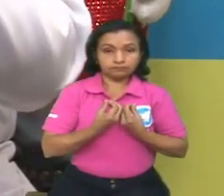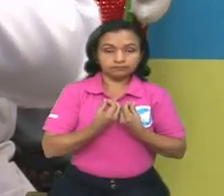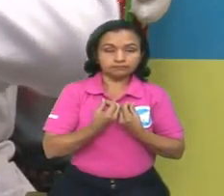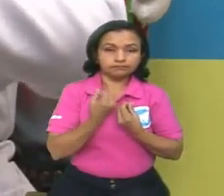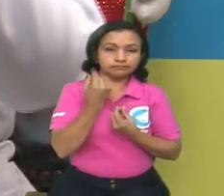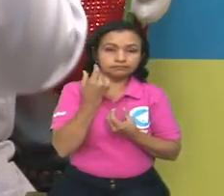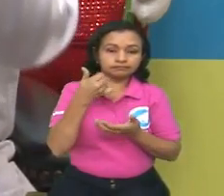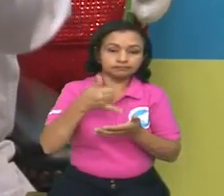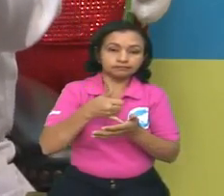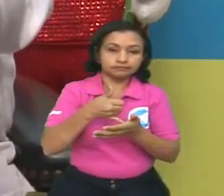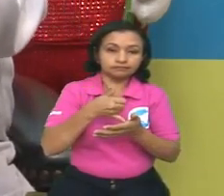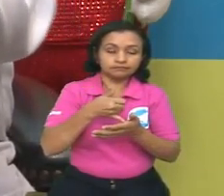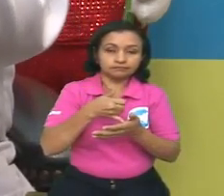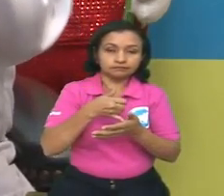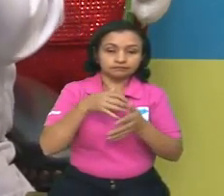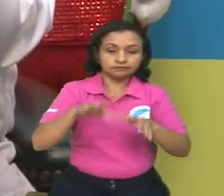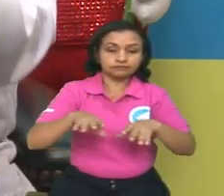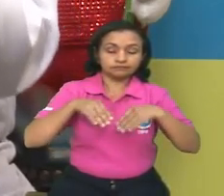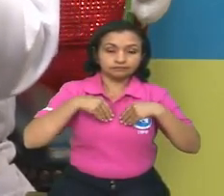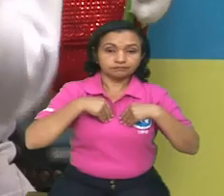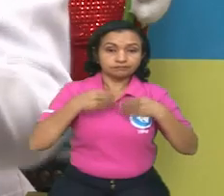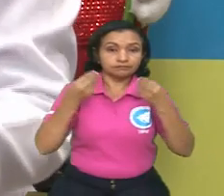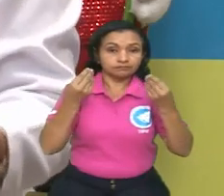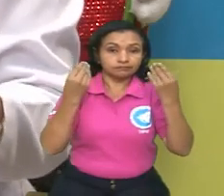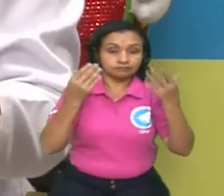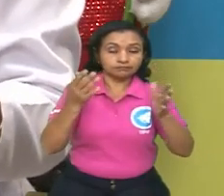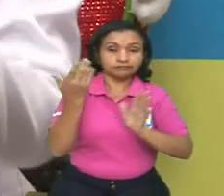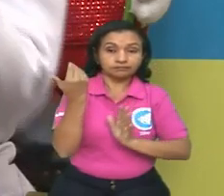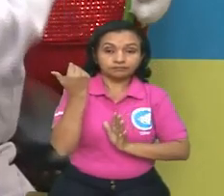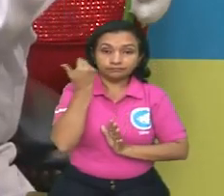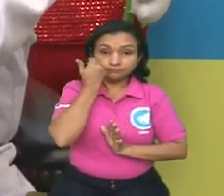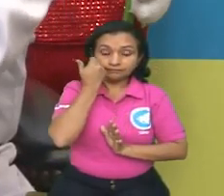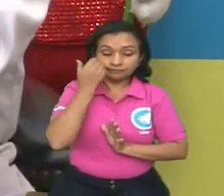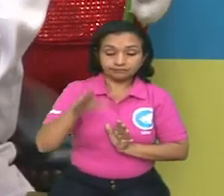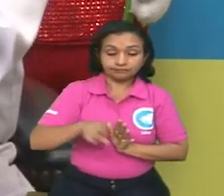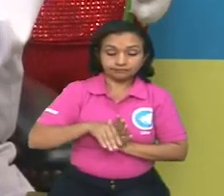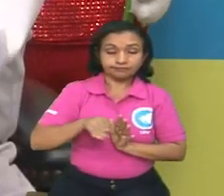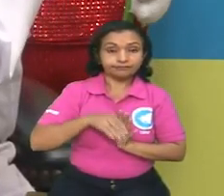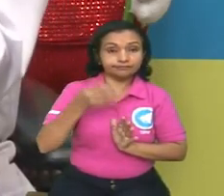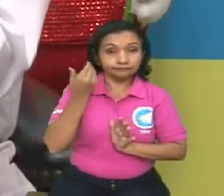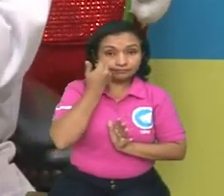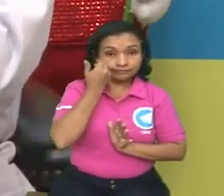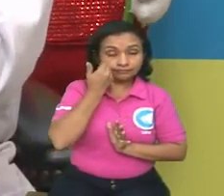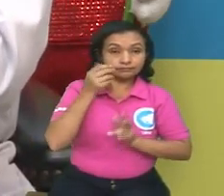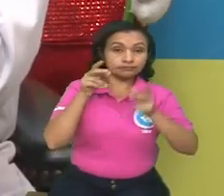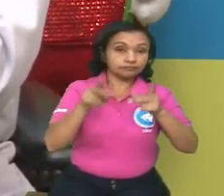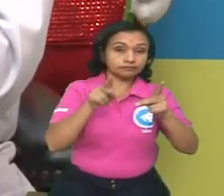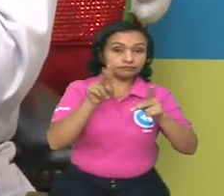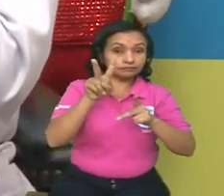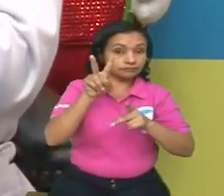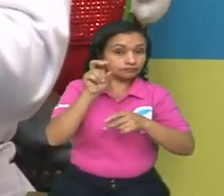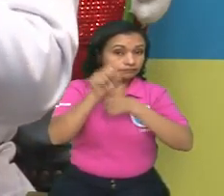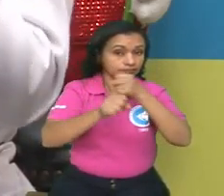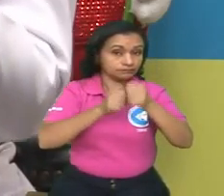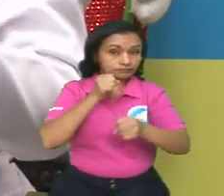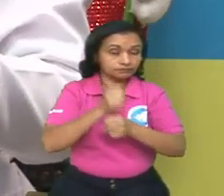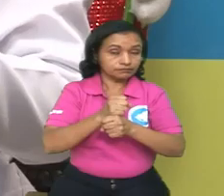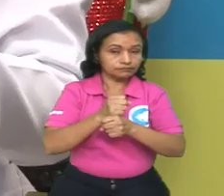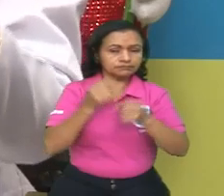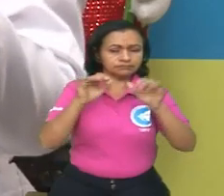preparado para recibir toda esta carga viral. Entonces, alguien que ya tiene más de 20 años de edad, que ya